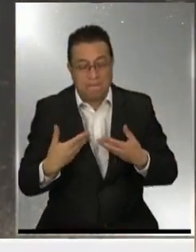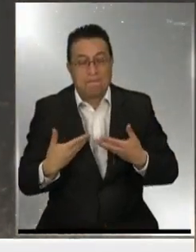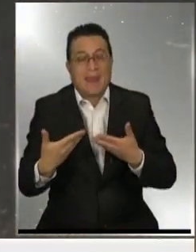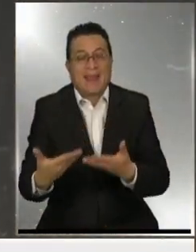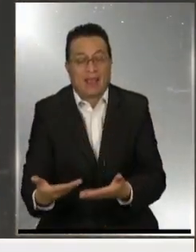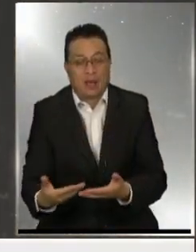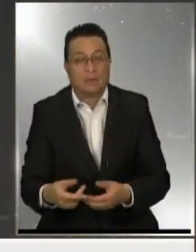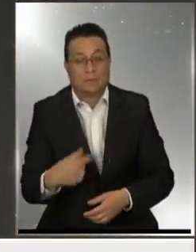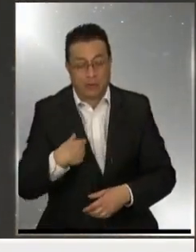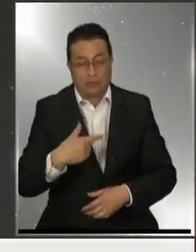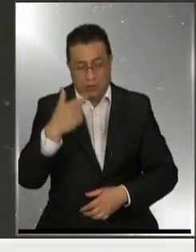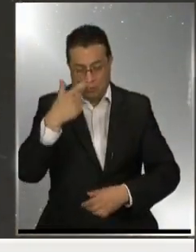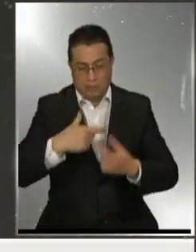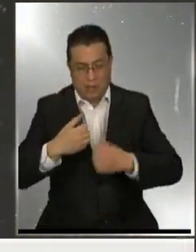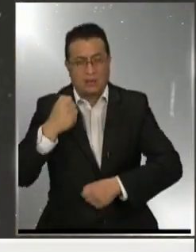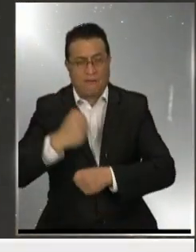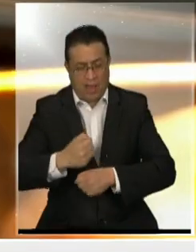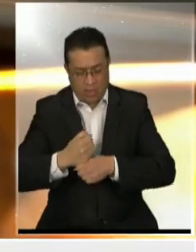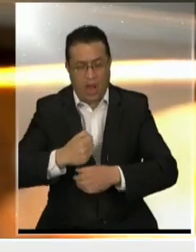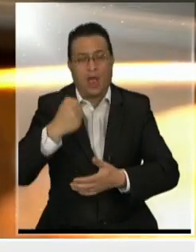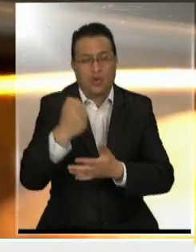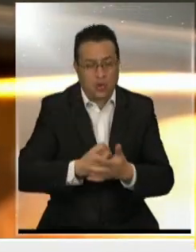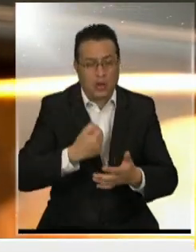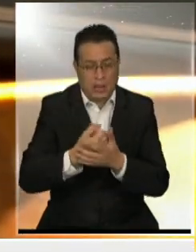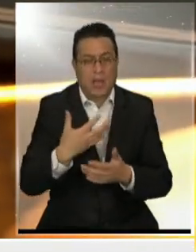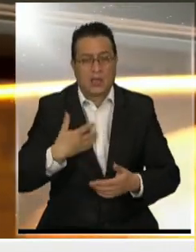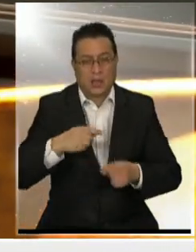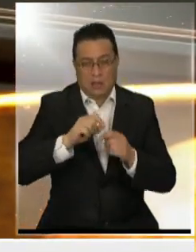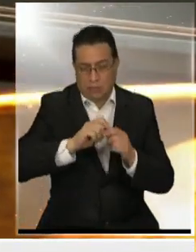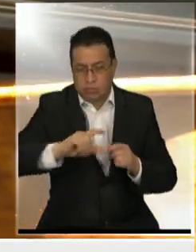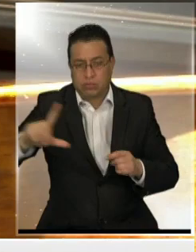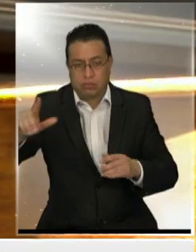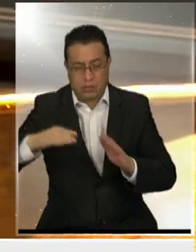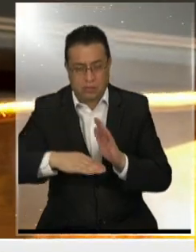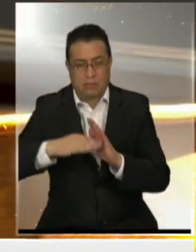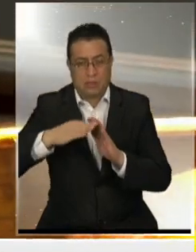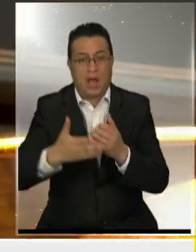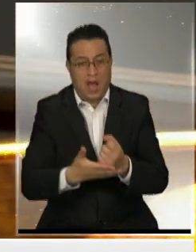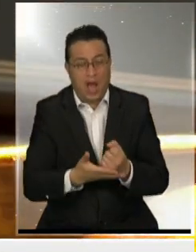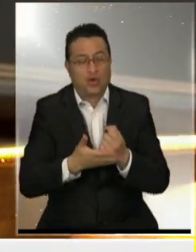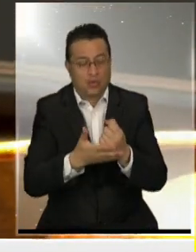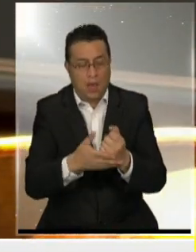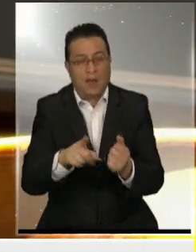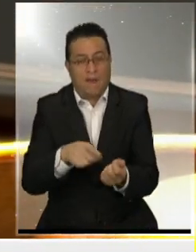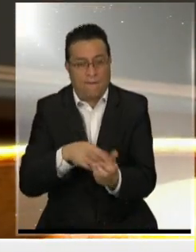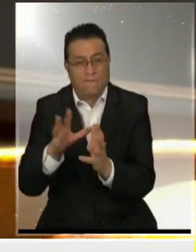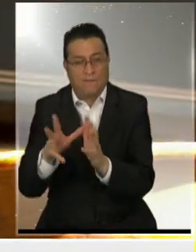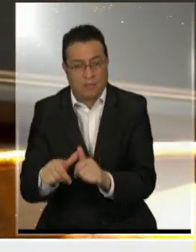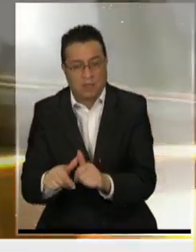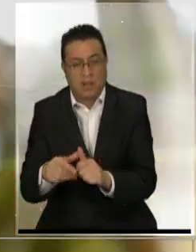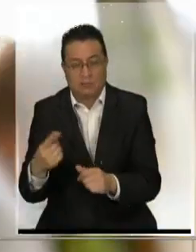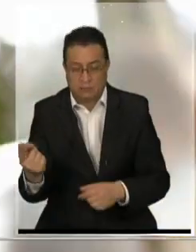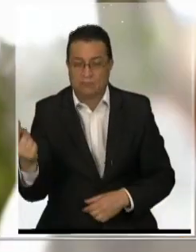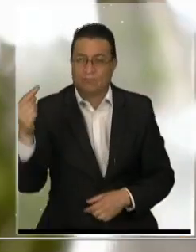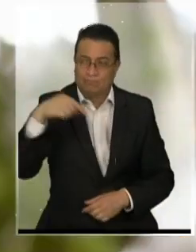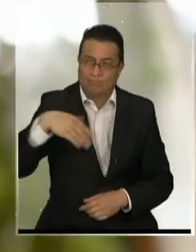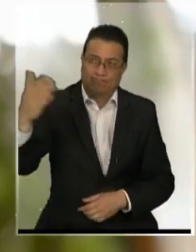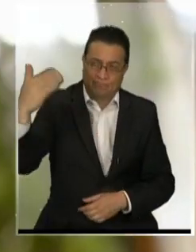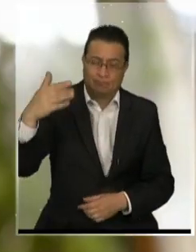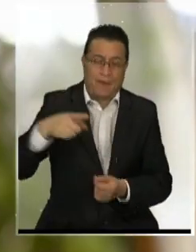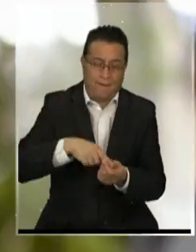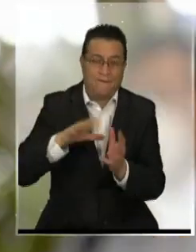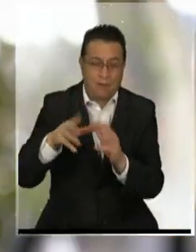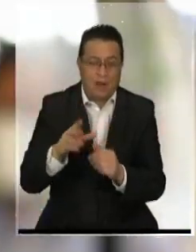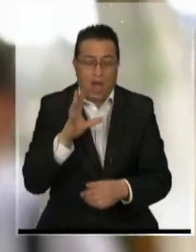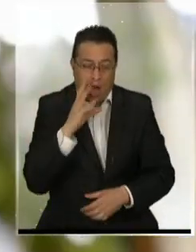Son personas trabajadoras, luchadoras, que lo que quieren es surgir, lo que quieren es crecer. Ayudar mucho a nuestra familia, traerla obviamente también,